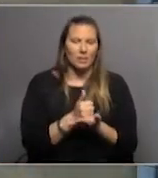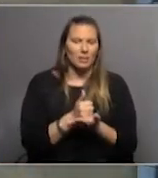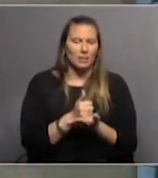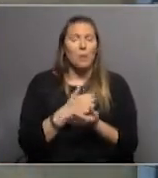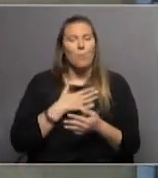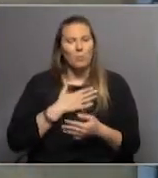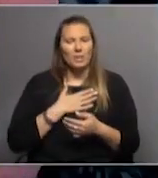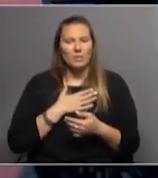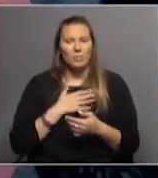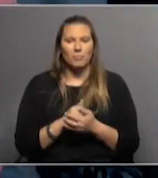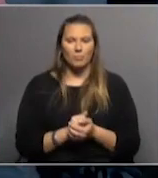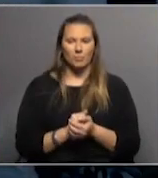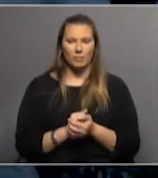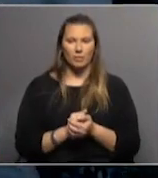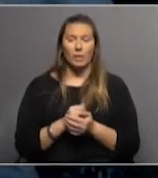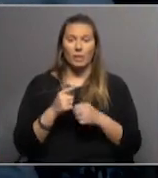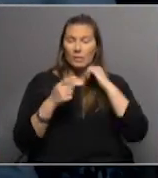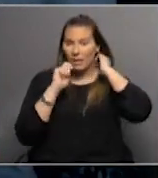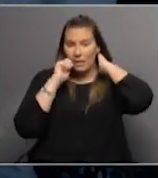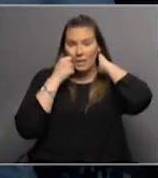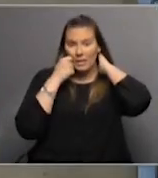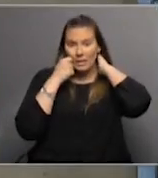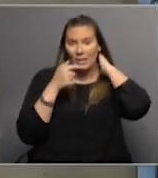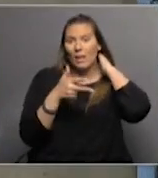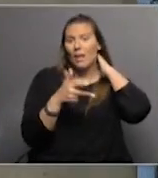No, bueno, que esté maravillosa esta feria.